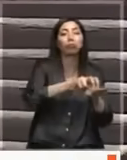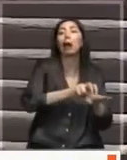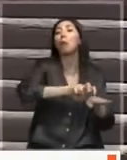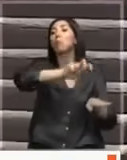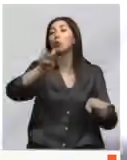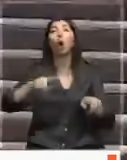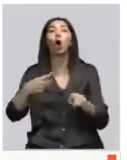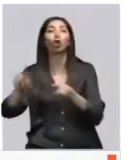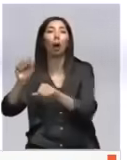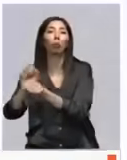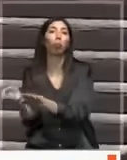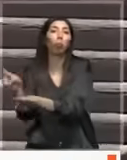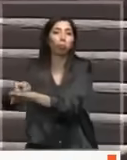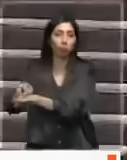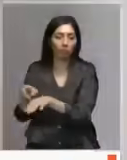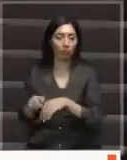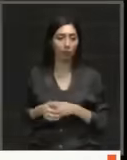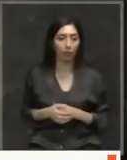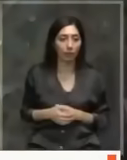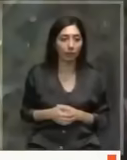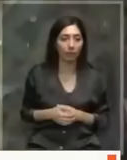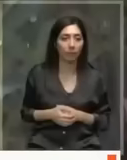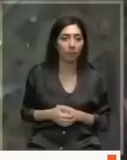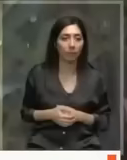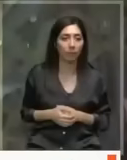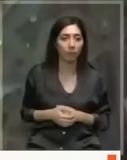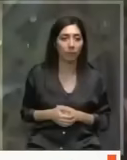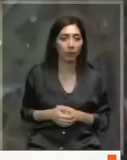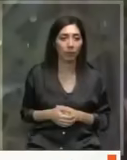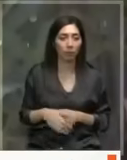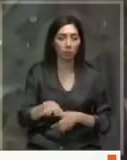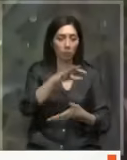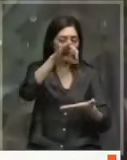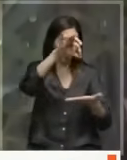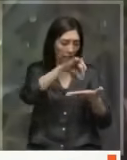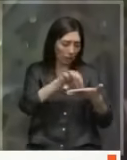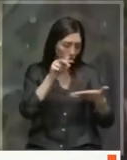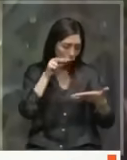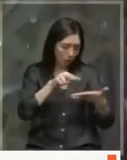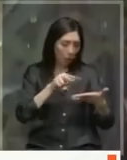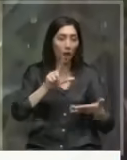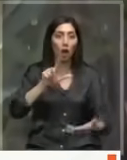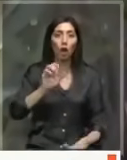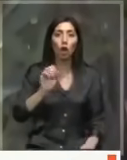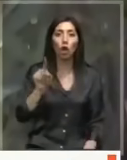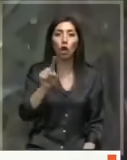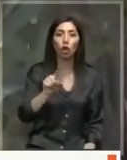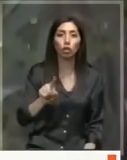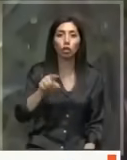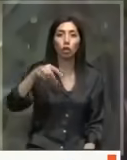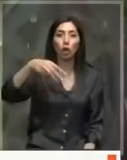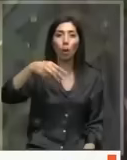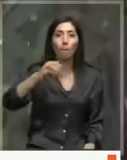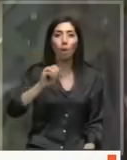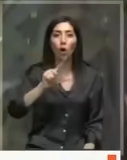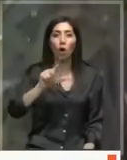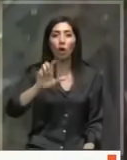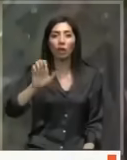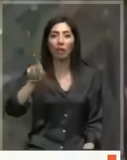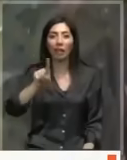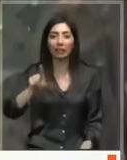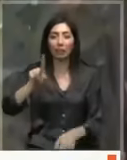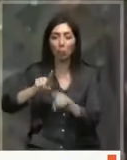última ubicación. Y nos dimos cuenta que la ubicación daba en Los Molles. Así en un sitio Eriazo, por